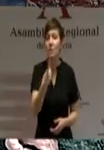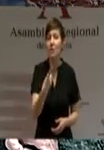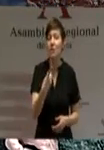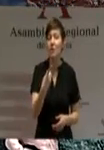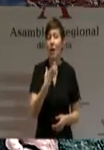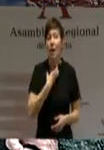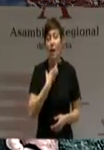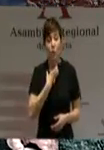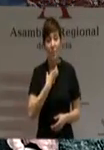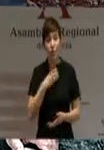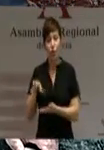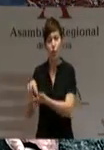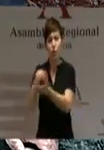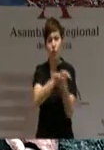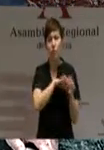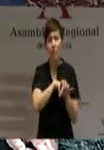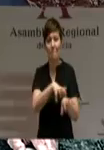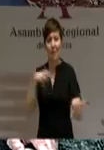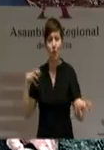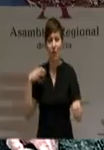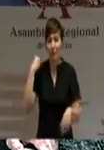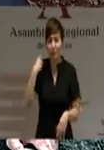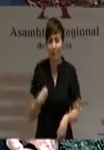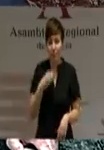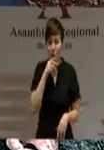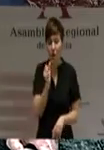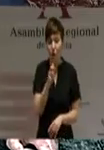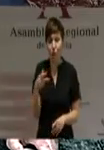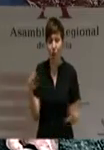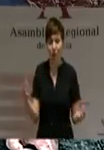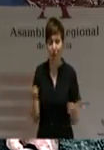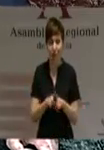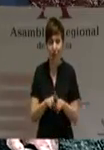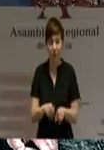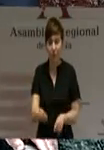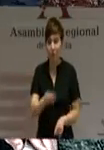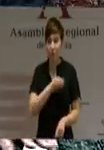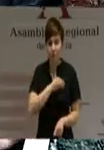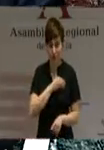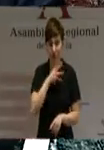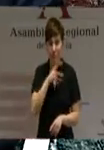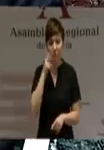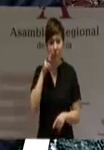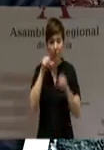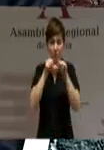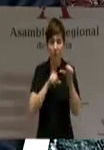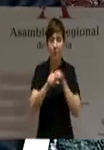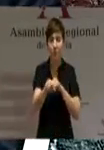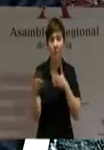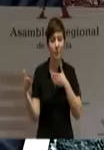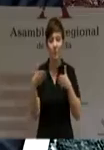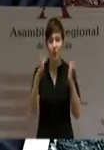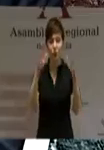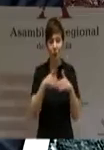ayuntamientos. El panorama social que nos dejan es, sin embargo, desolador y la deriva hacia un desmantelamiento progresivo